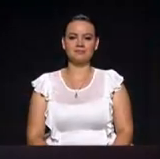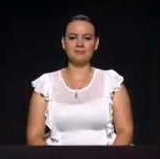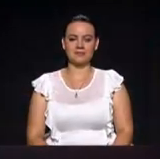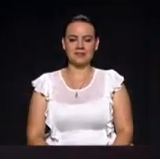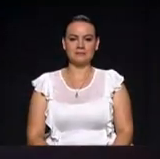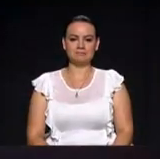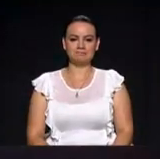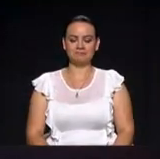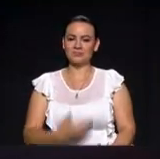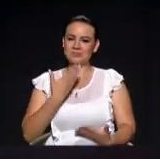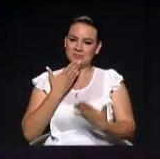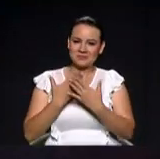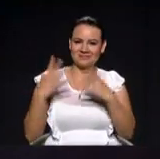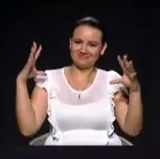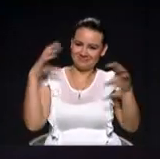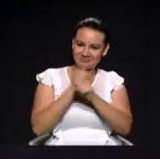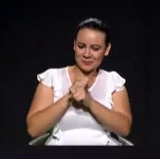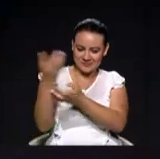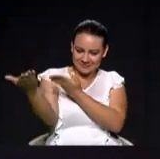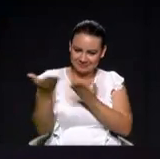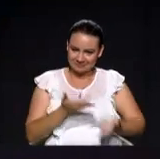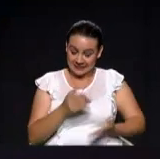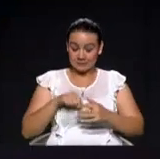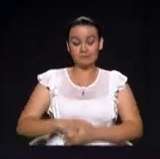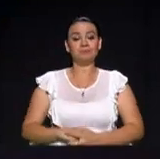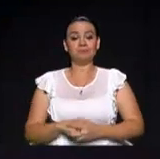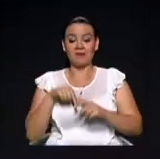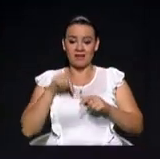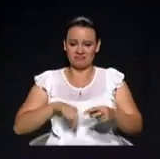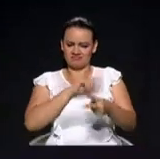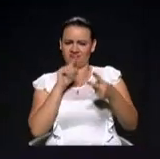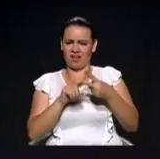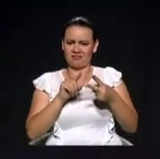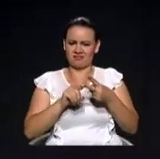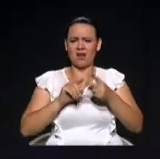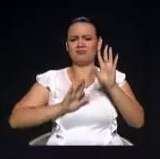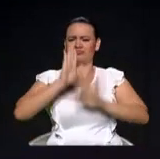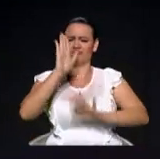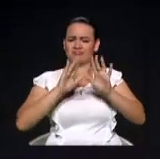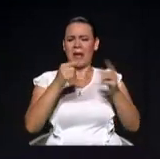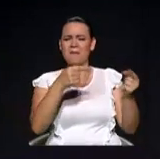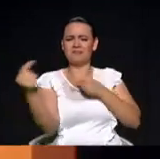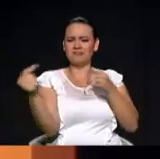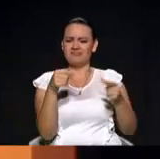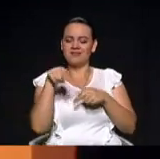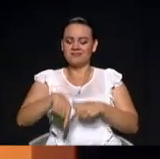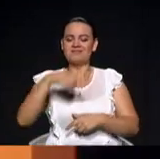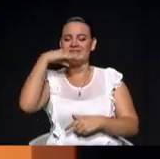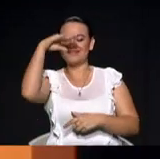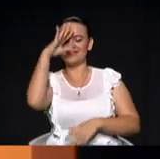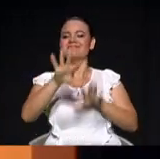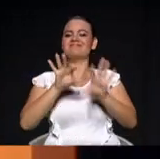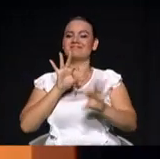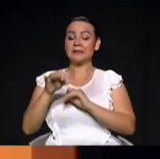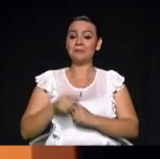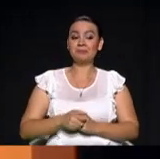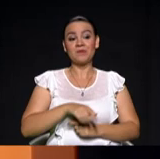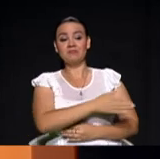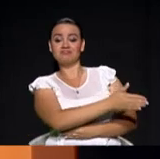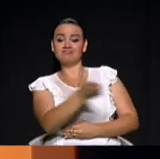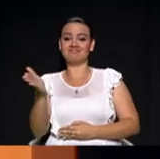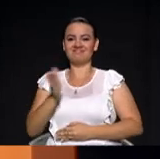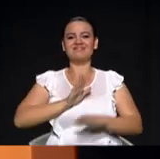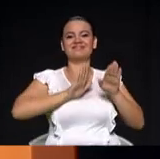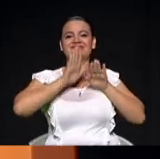muy buenas noches bienvenidos a esta segunda parte del debate en medellín elige con todos los candidatos aspirantes a la alcaldía de